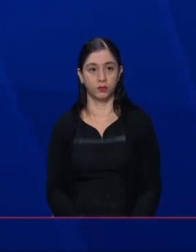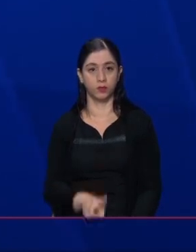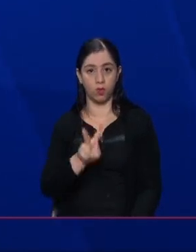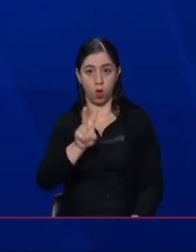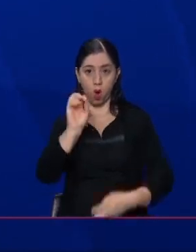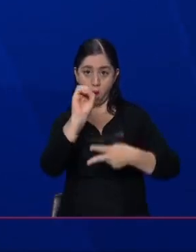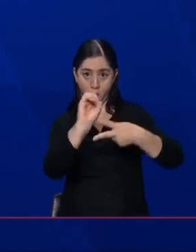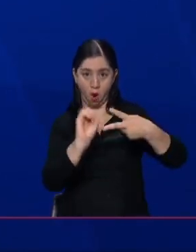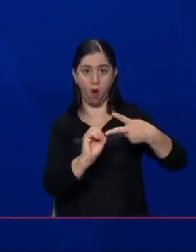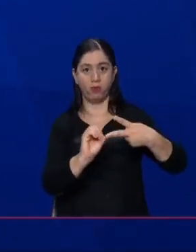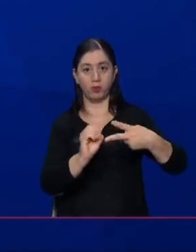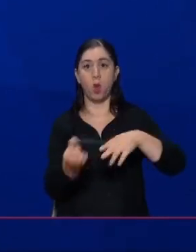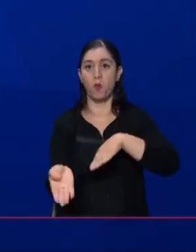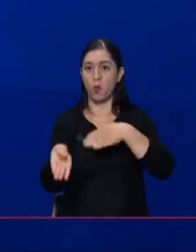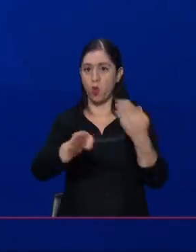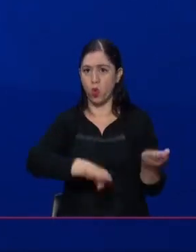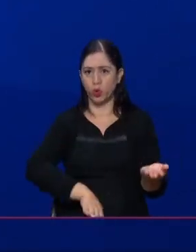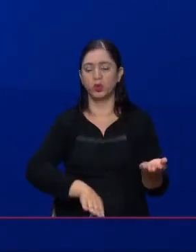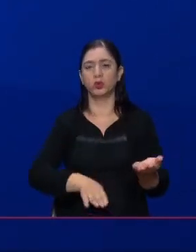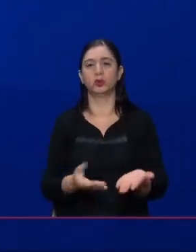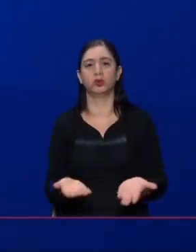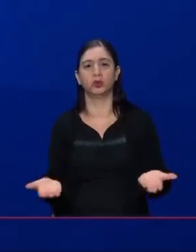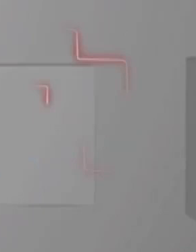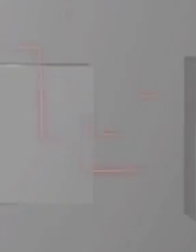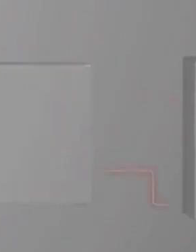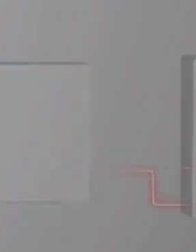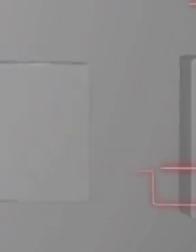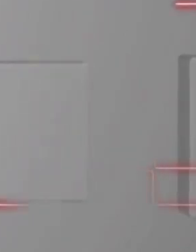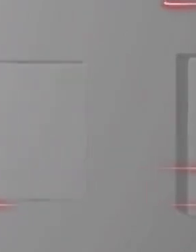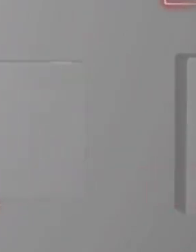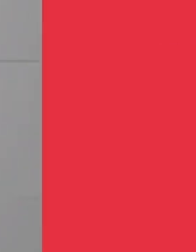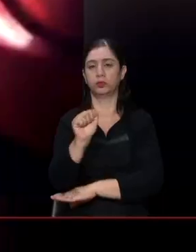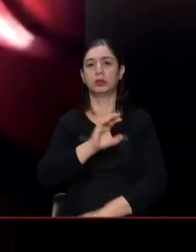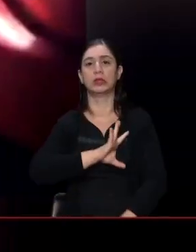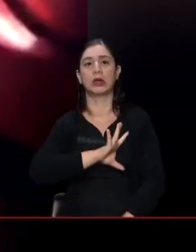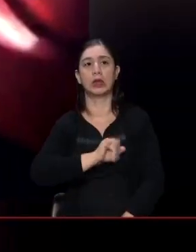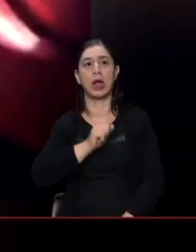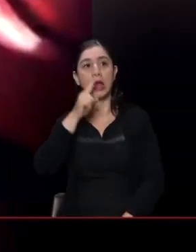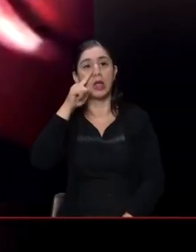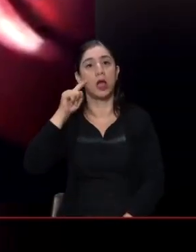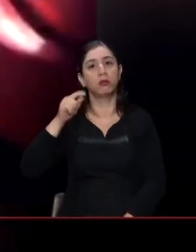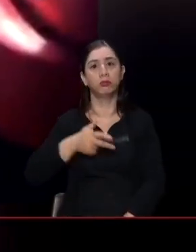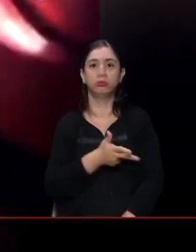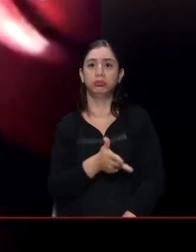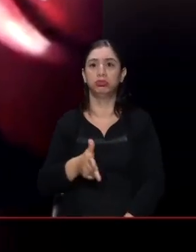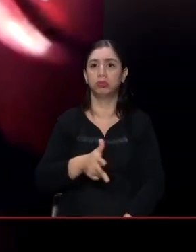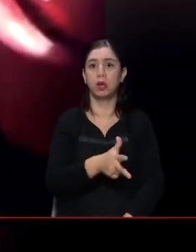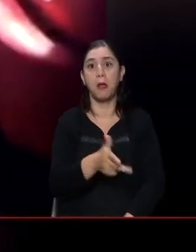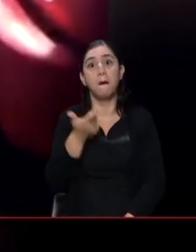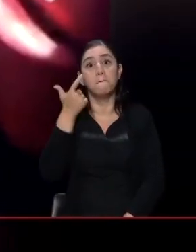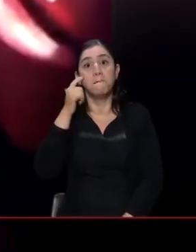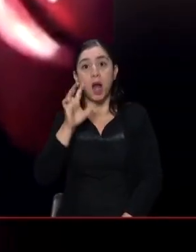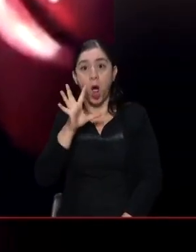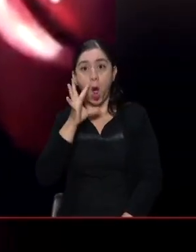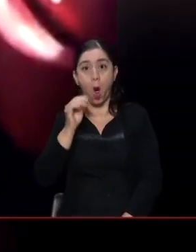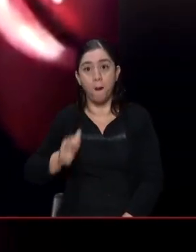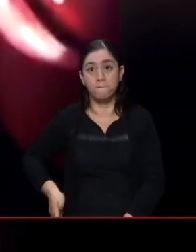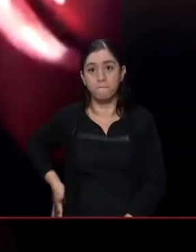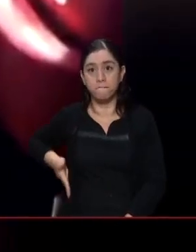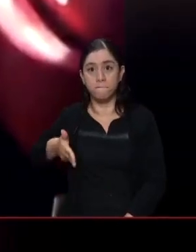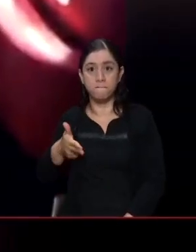Dos hombres fueron asesinados mientras transitaban en un vehículo por la vía Cali Candelaria. Se presume que sujetos armados